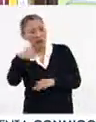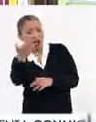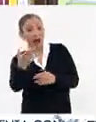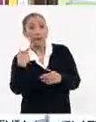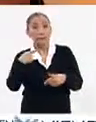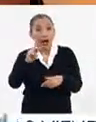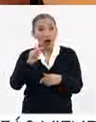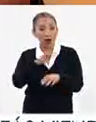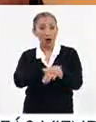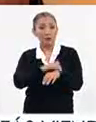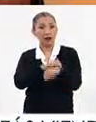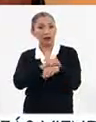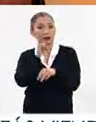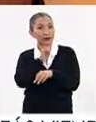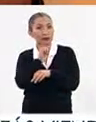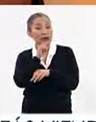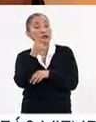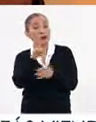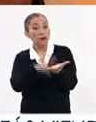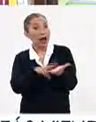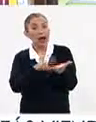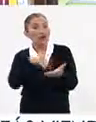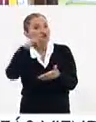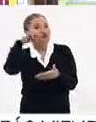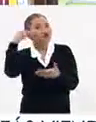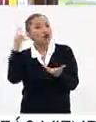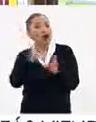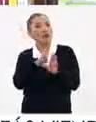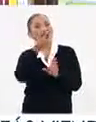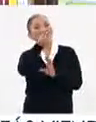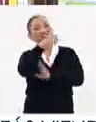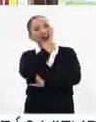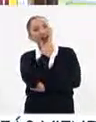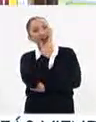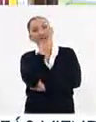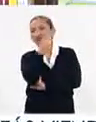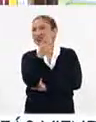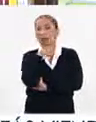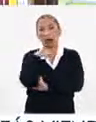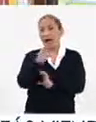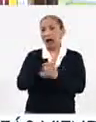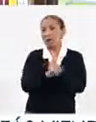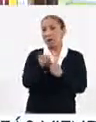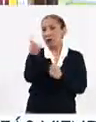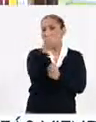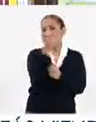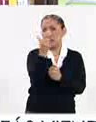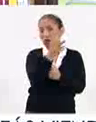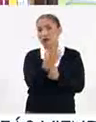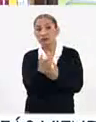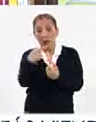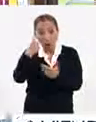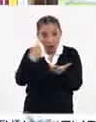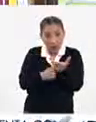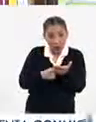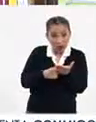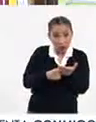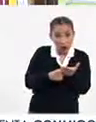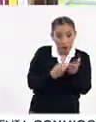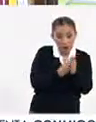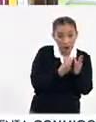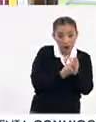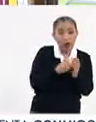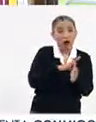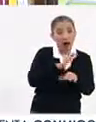la pena, ¿no? Yo creo que esas son las cosas que no vemos, nos quedamos con los flashazos y el espectáculo público de cosas y nos olvidamos